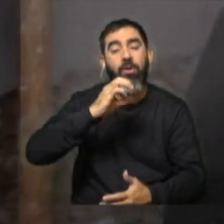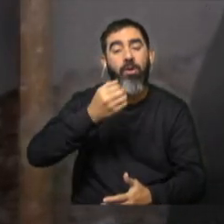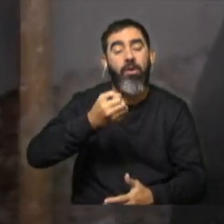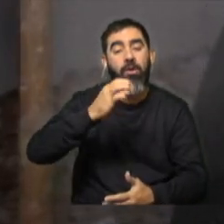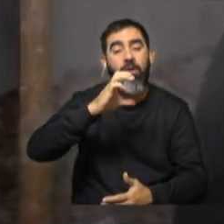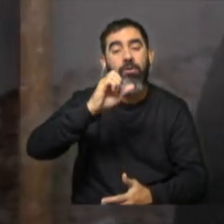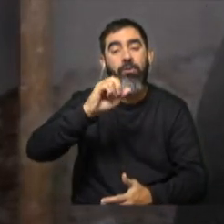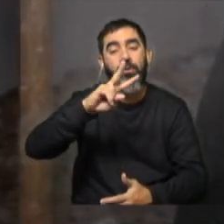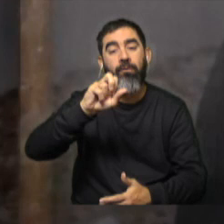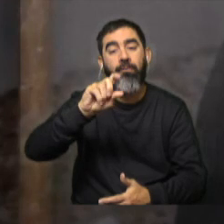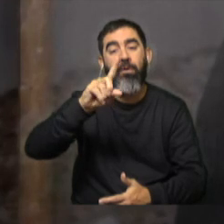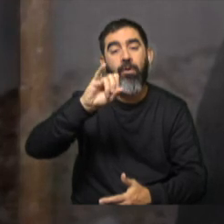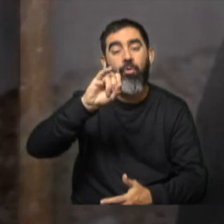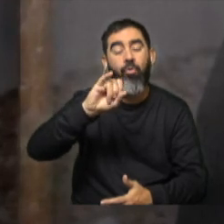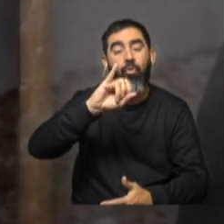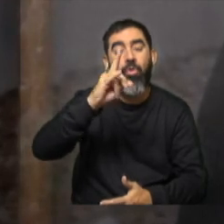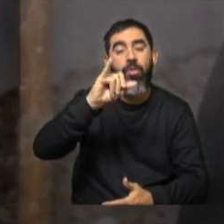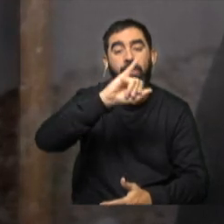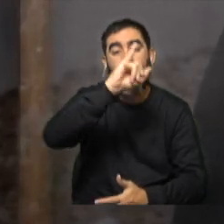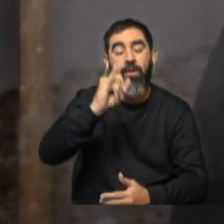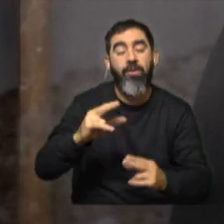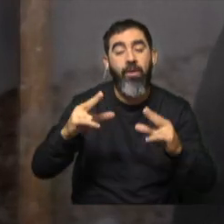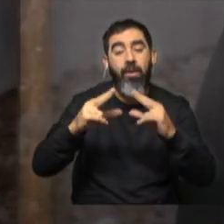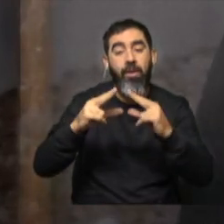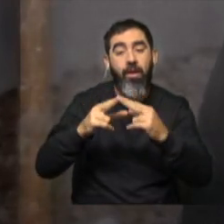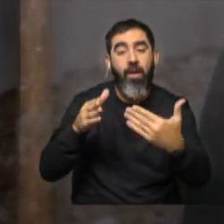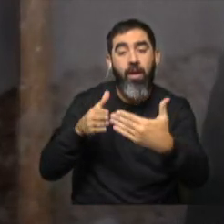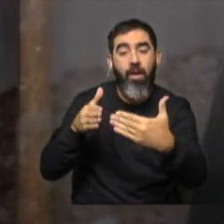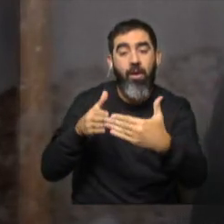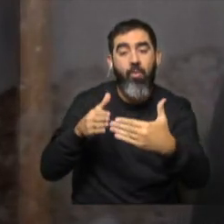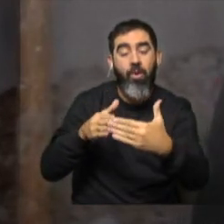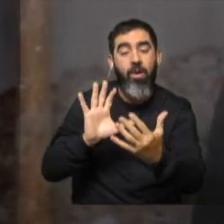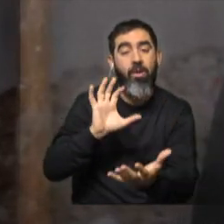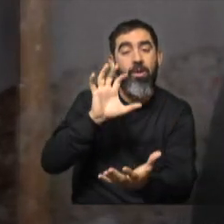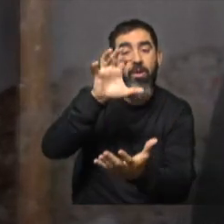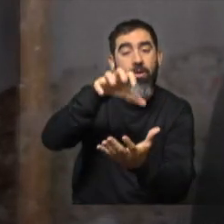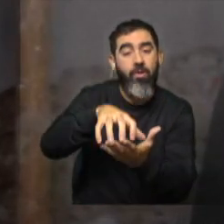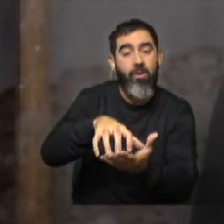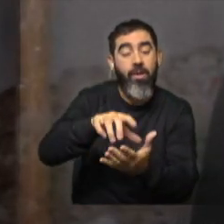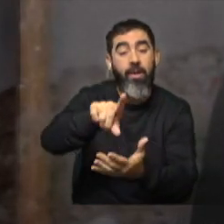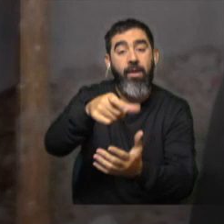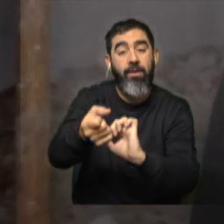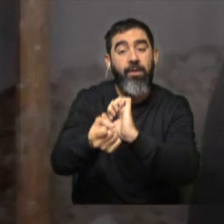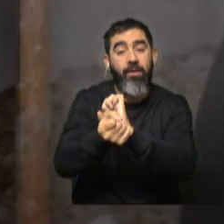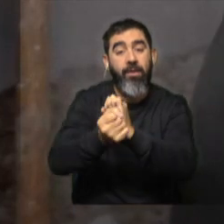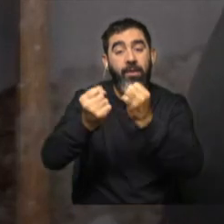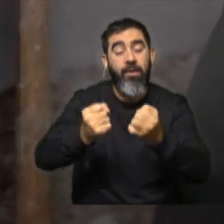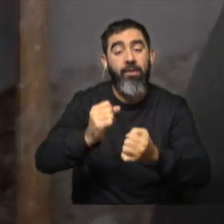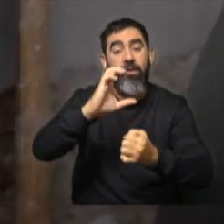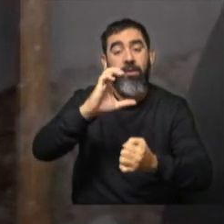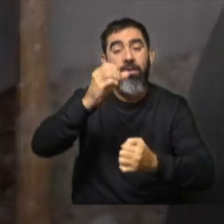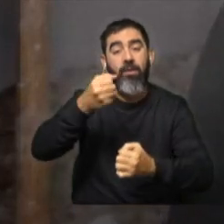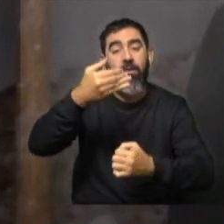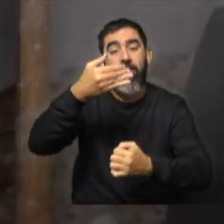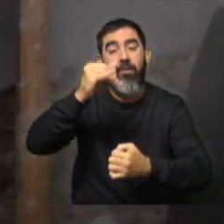Díaz, entre Nicaragua y Miguelete, donde está el sitio en la ex cárcel de Cabildo, una cárcel